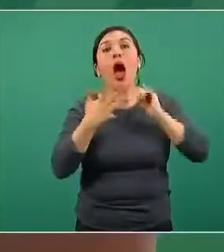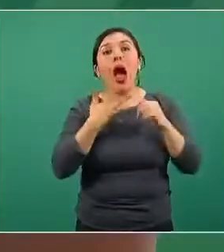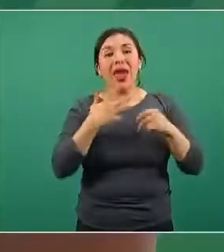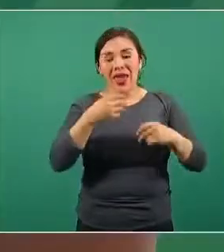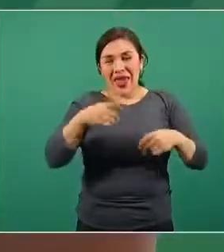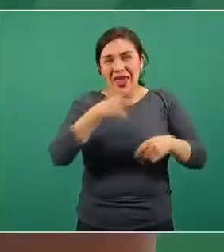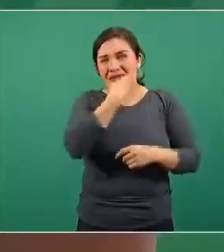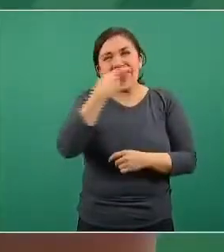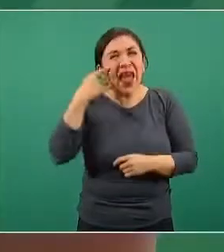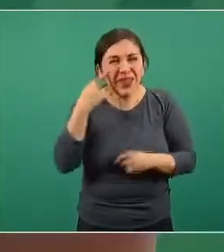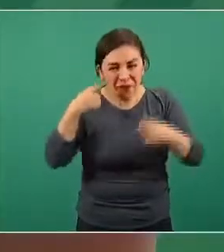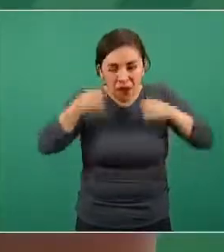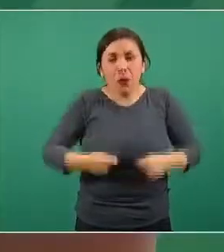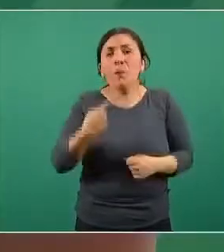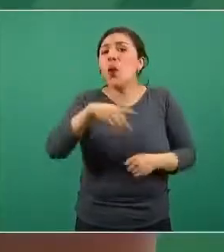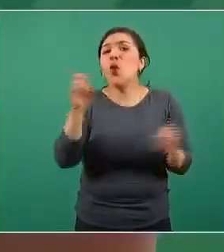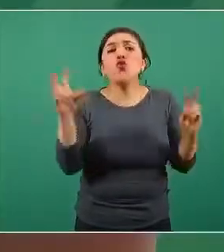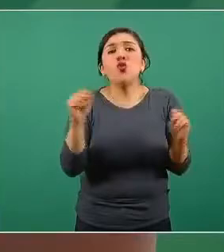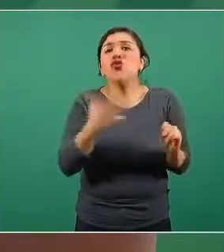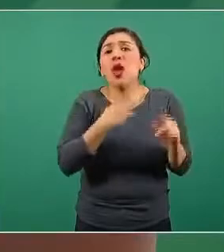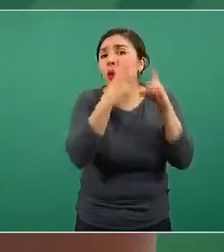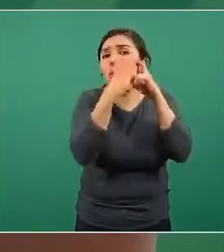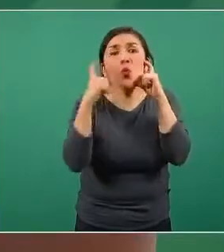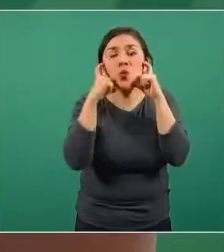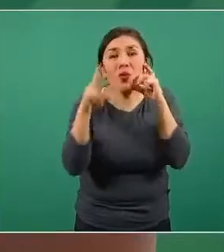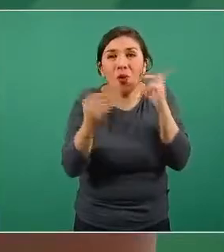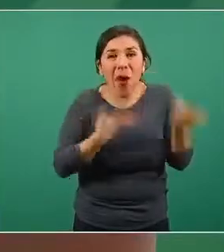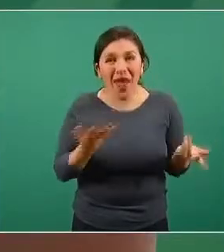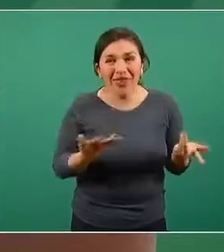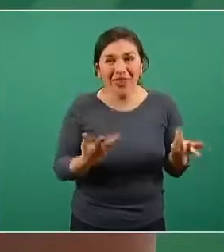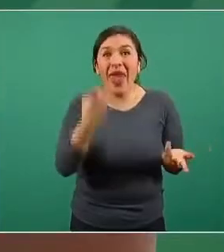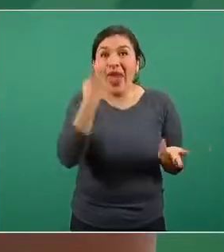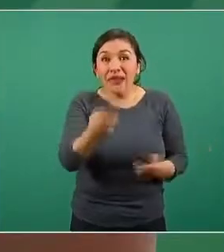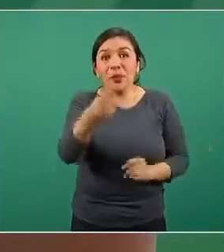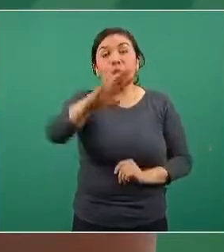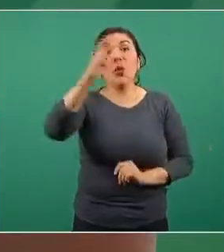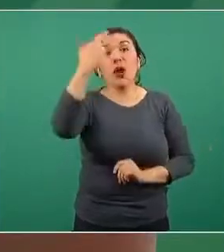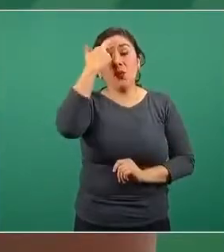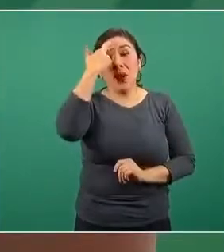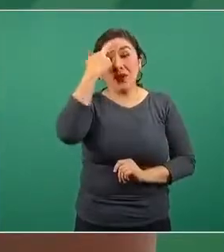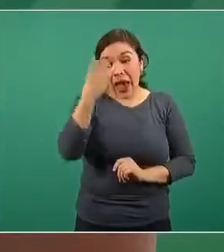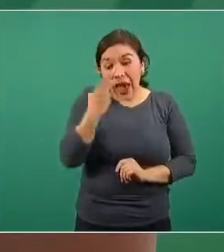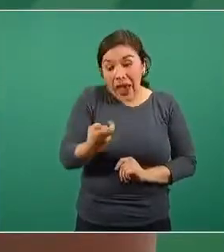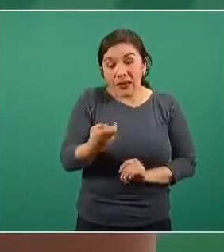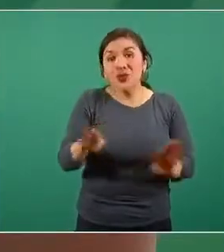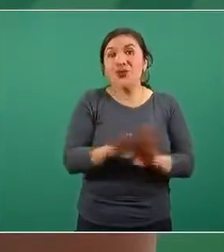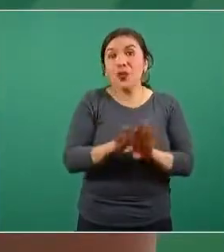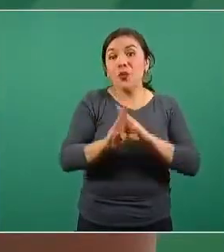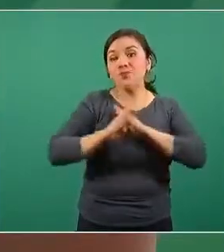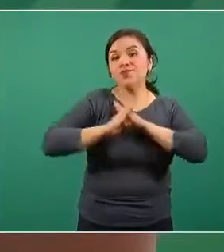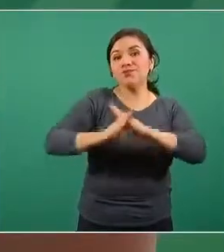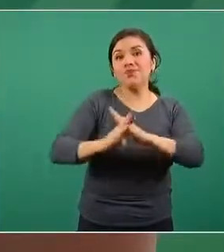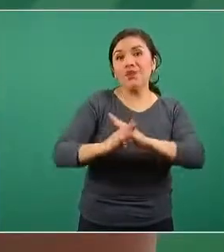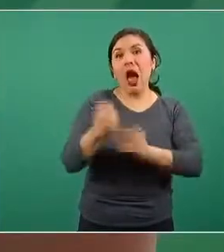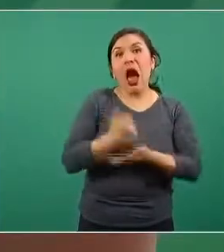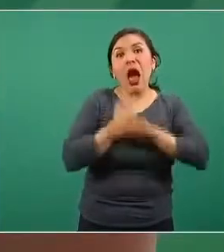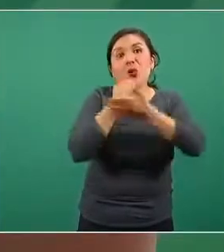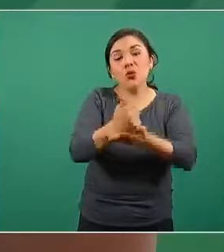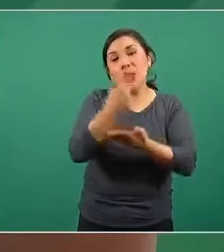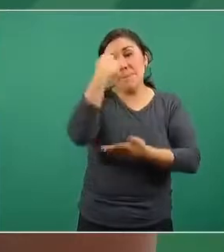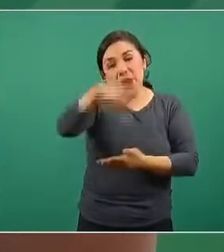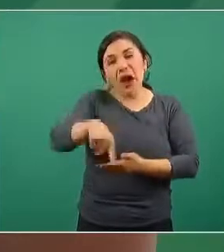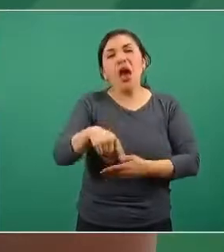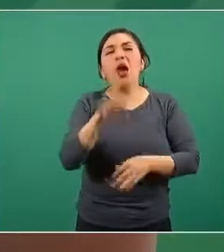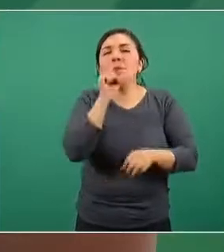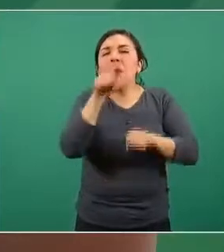baño, pero no lleva cubrebocas. Entonces, acordémonos que este es un mecanismo de barrera para la expulsión